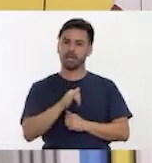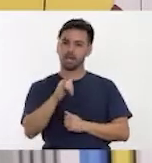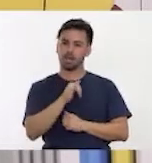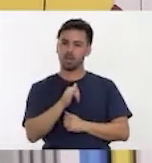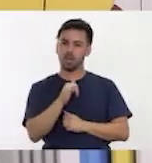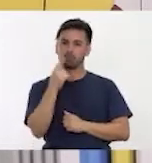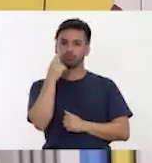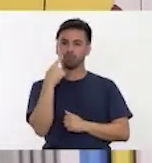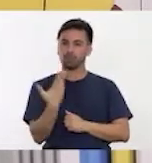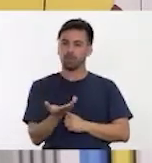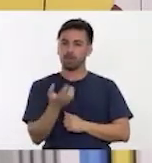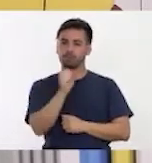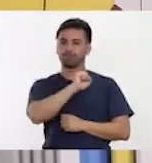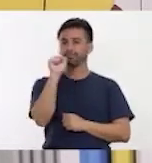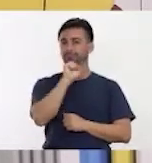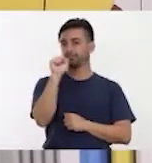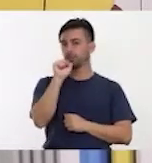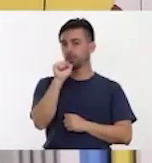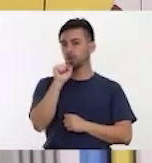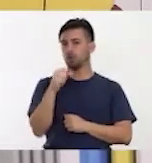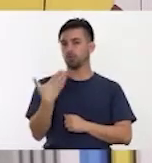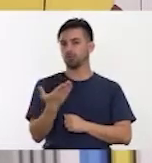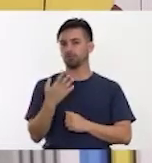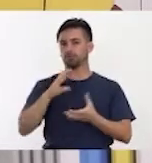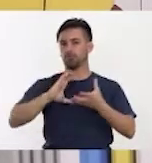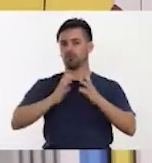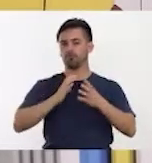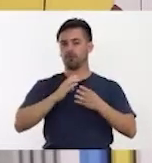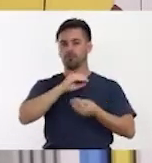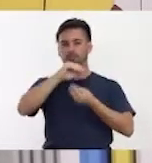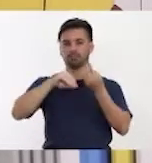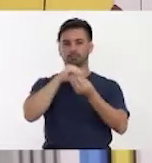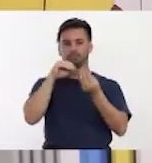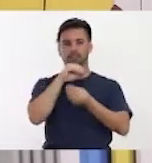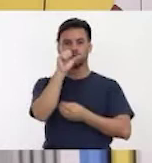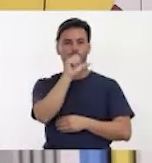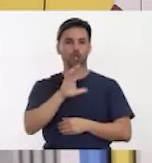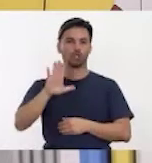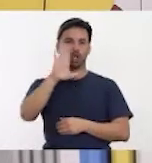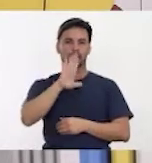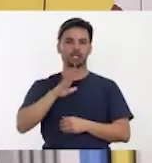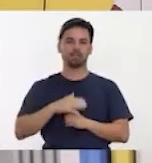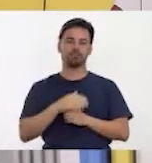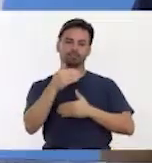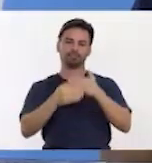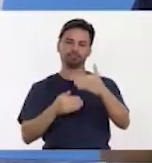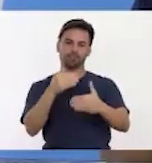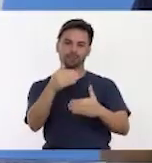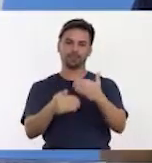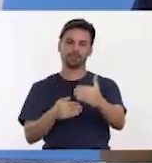E igualmente destacar los logros en la construcción del socialismo.